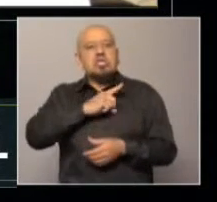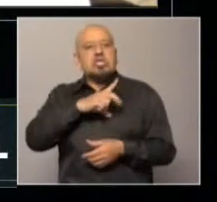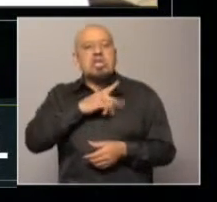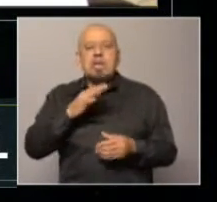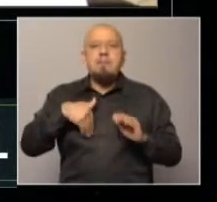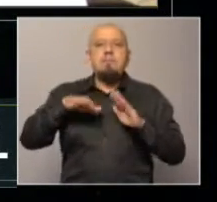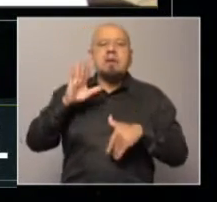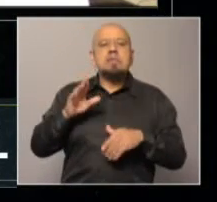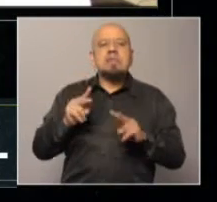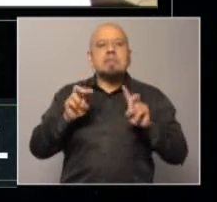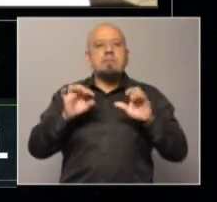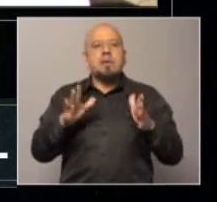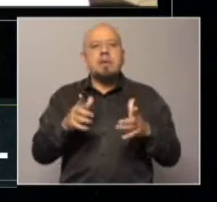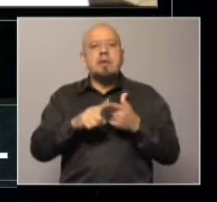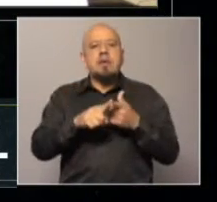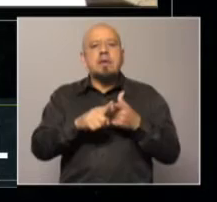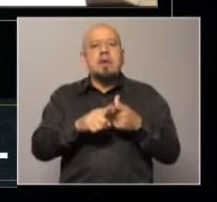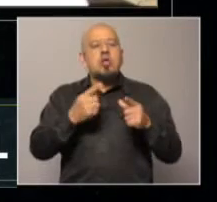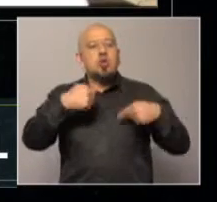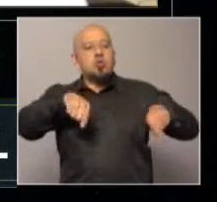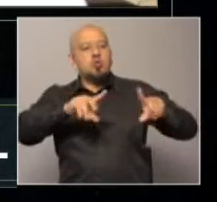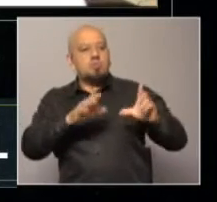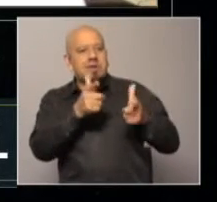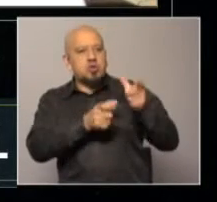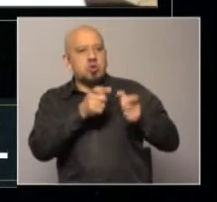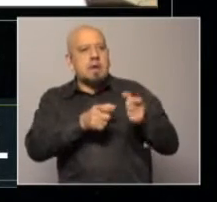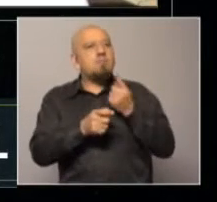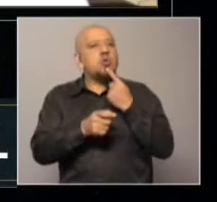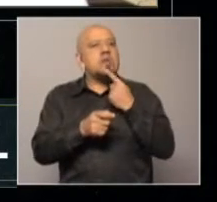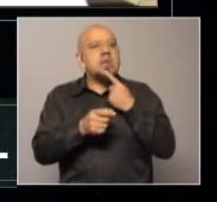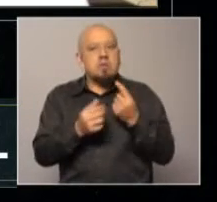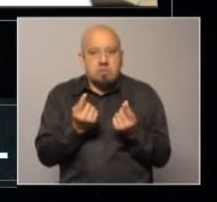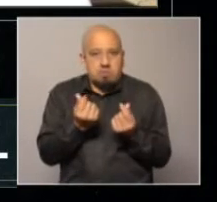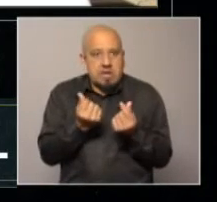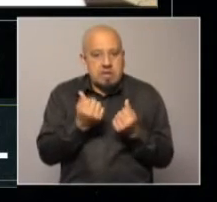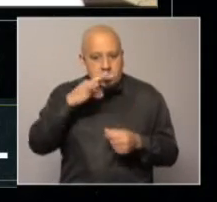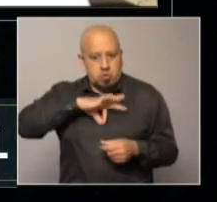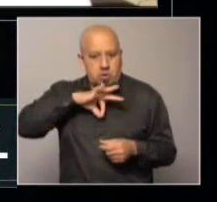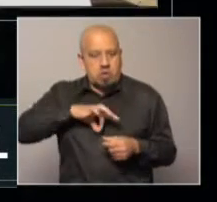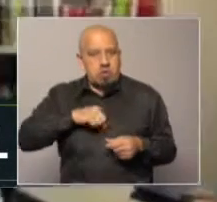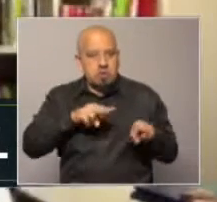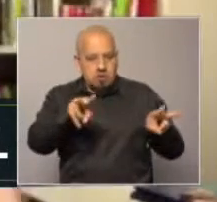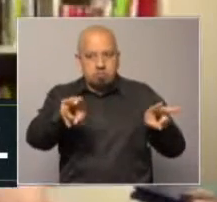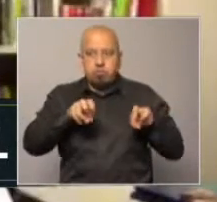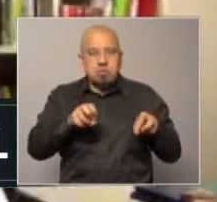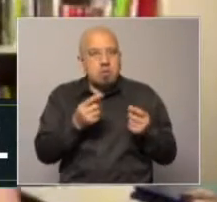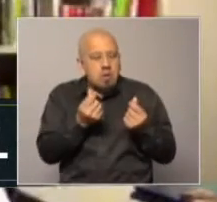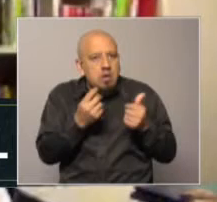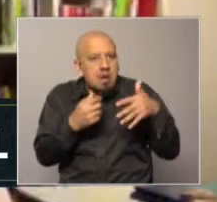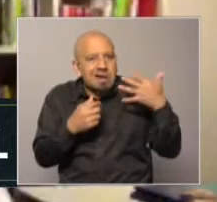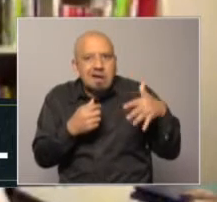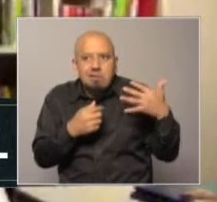gana en términos de la dieta, los parlamentarios en relación a los países de la OECD. Entonces, era tal